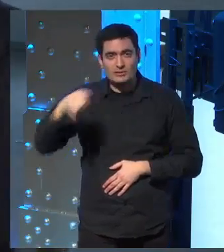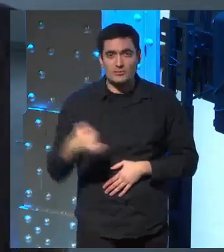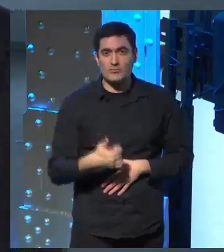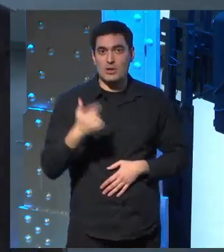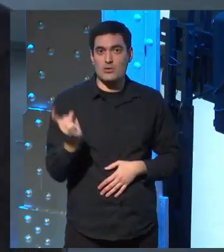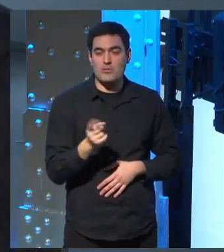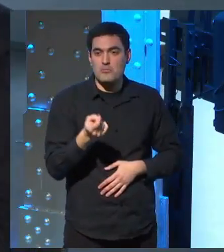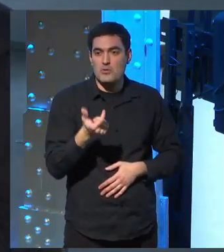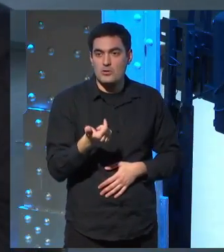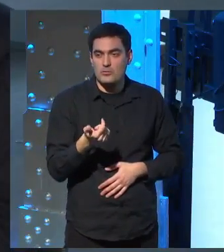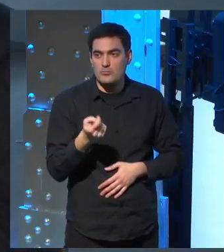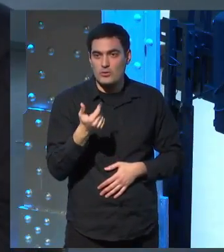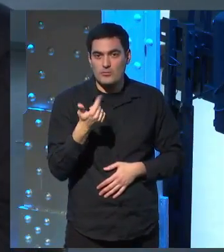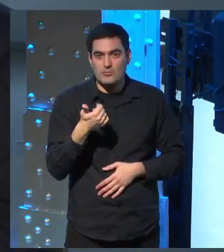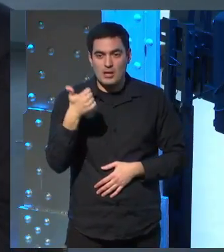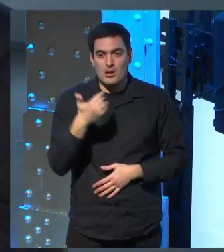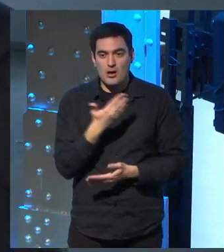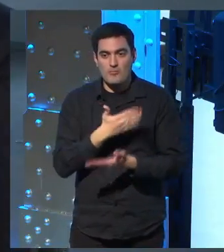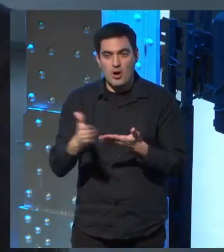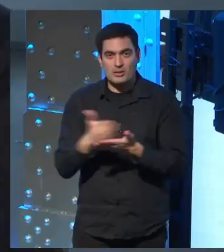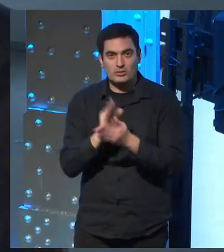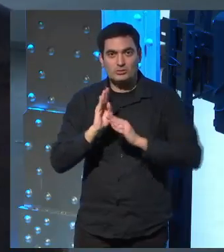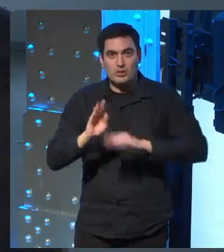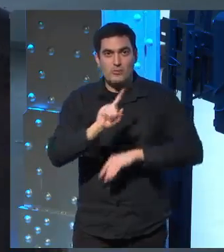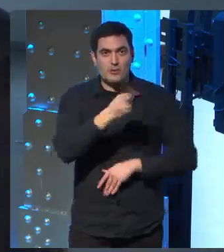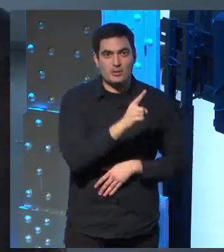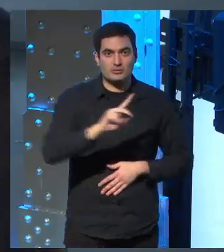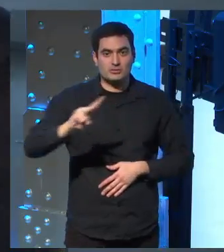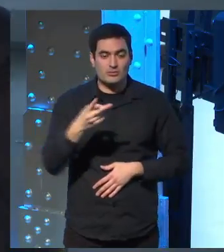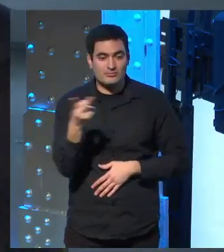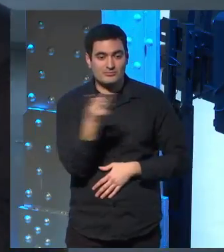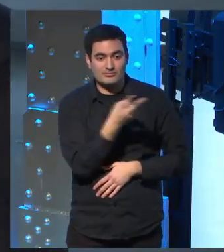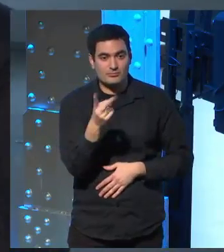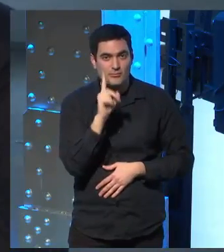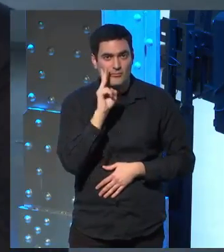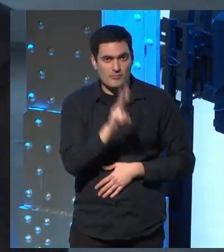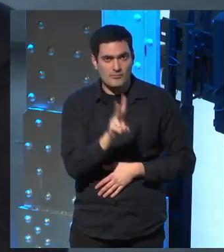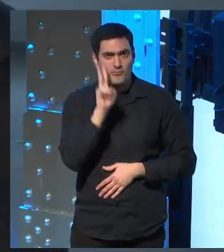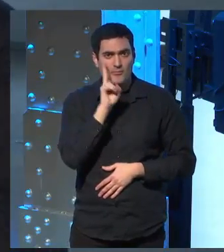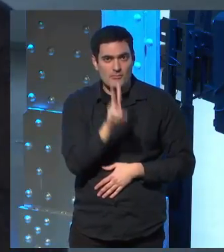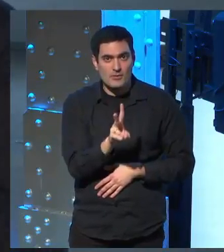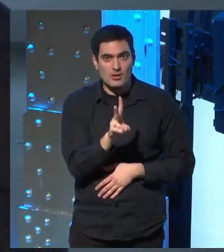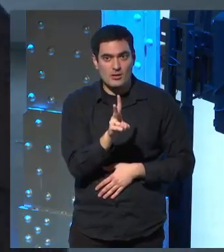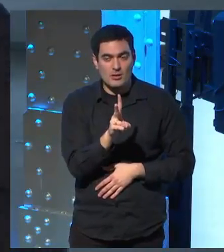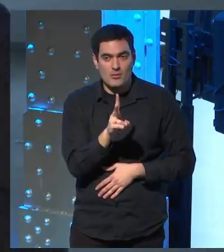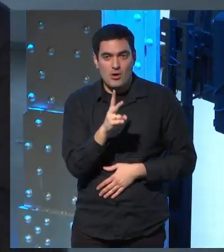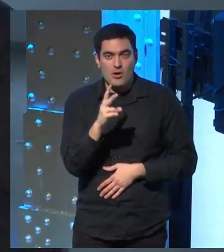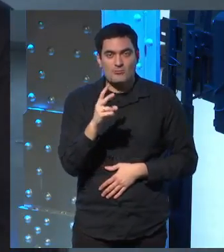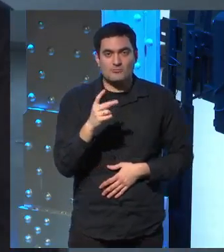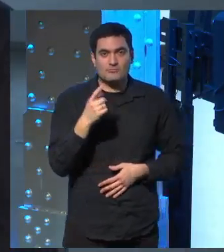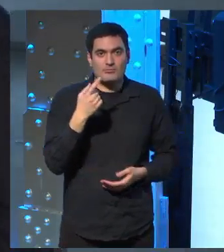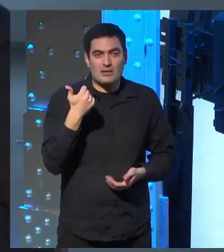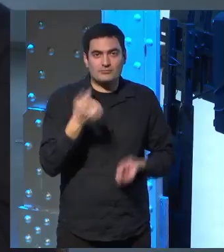pero un poco más hipnótico y más poético que en el primero y el segundo, donde se acentúa mucho más esa vena folclórica